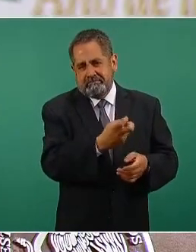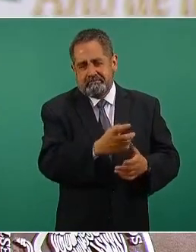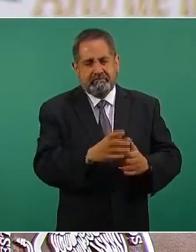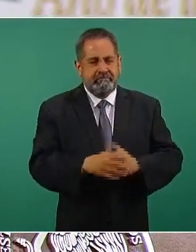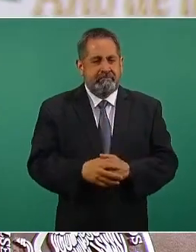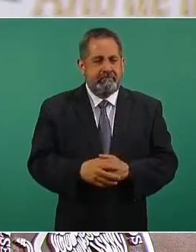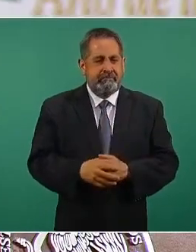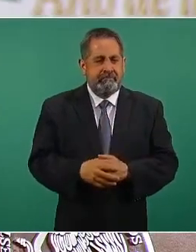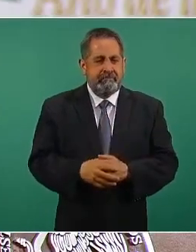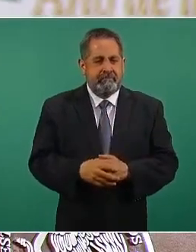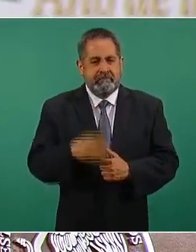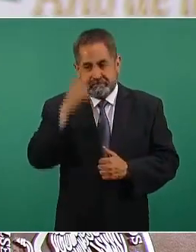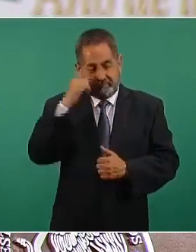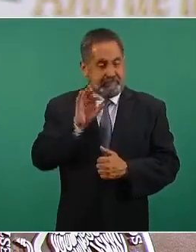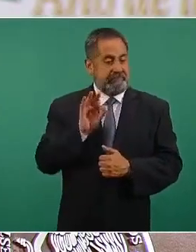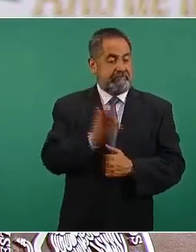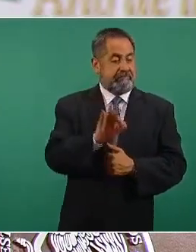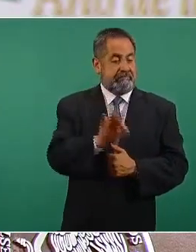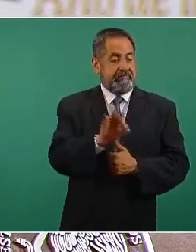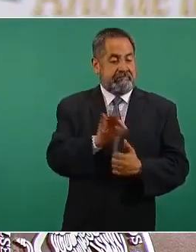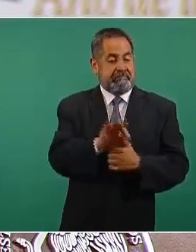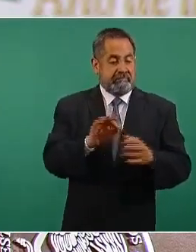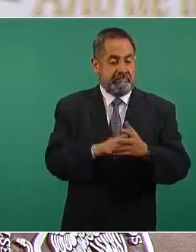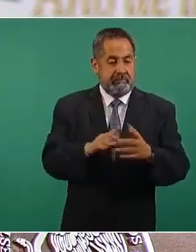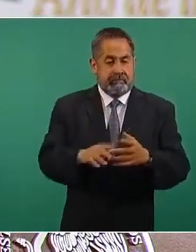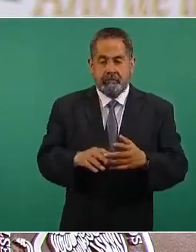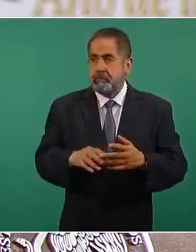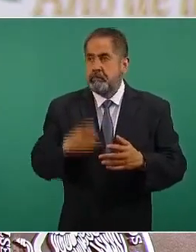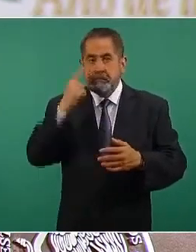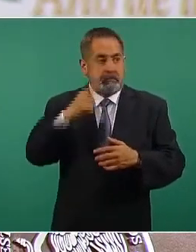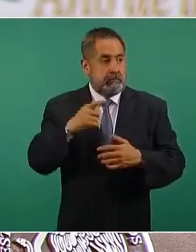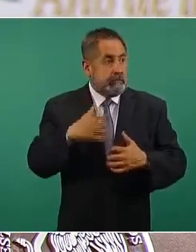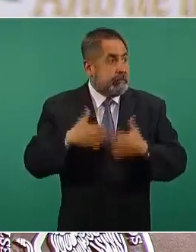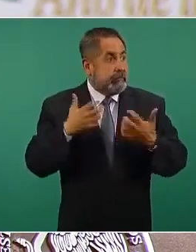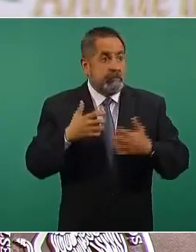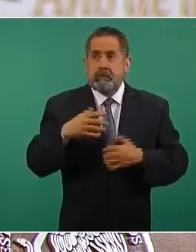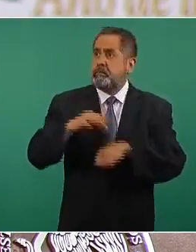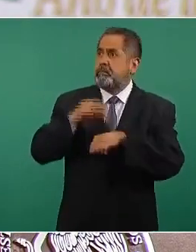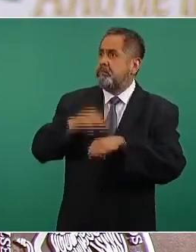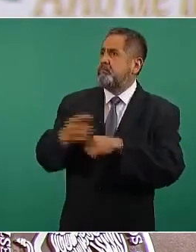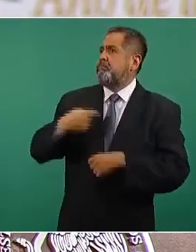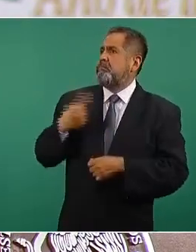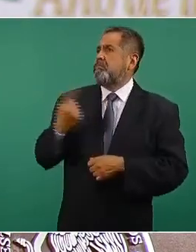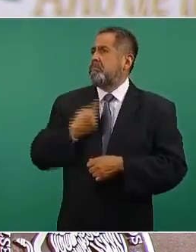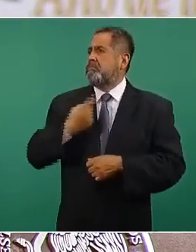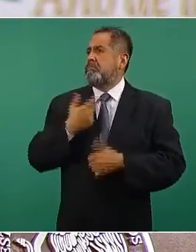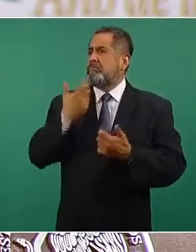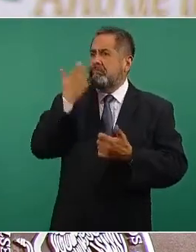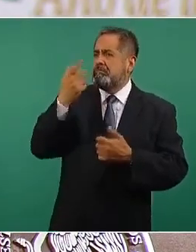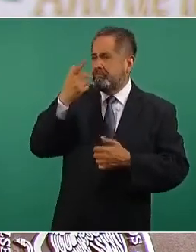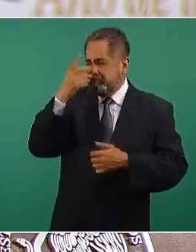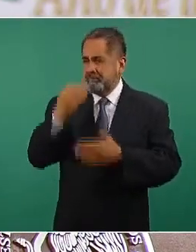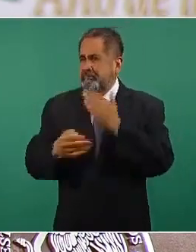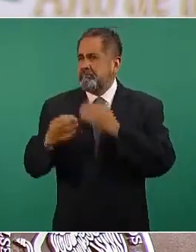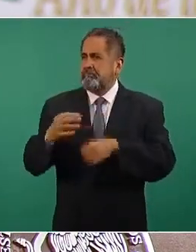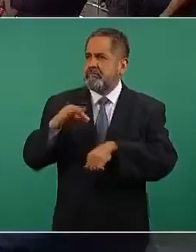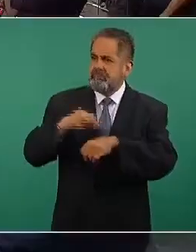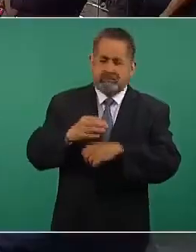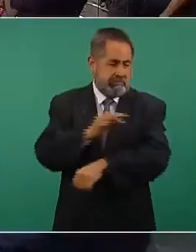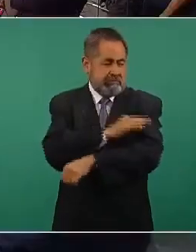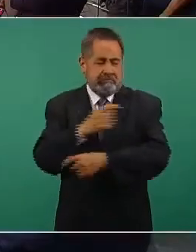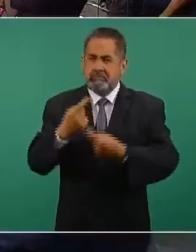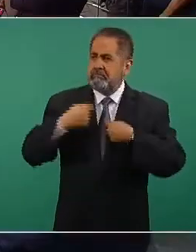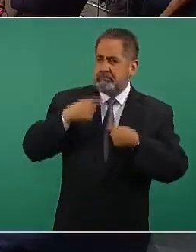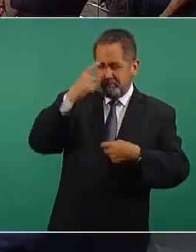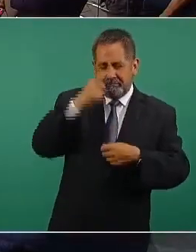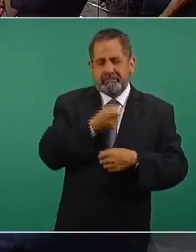O sea, para que los médicos se inconformen con nosotros porque no los vacunamos. Odontólogos, o sea,